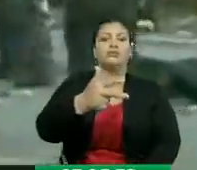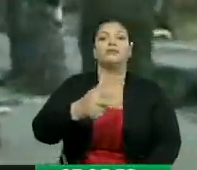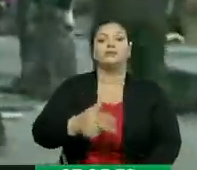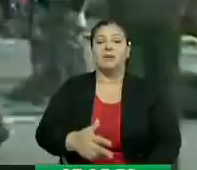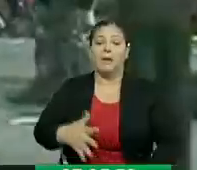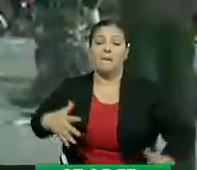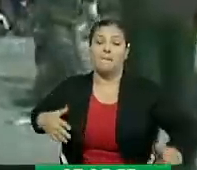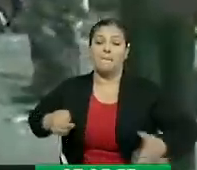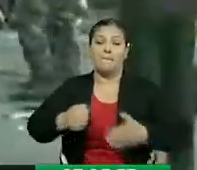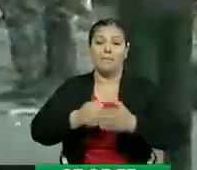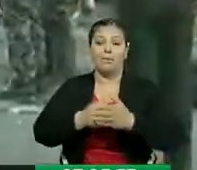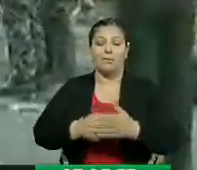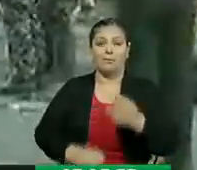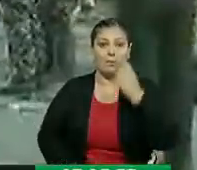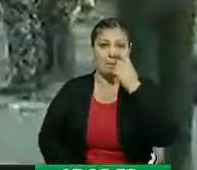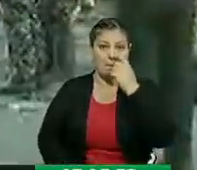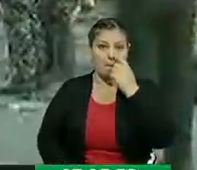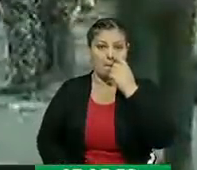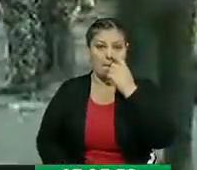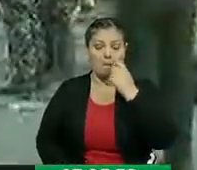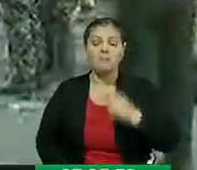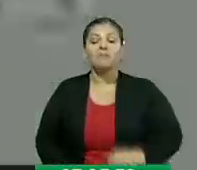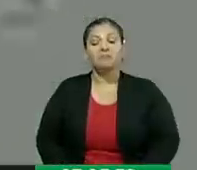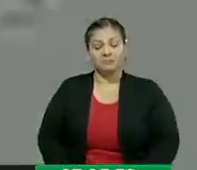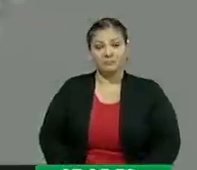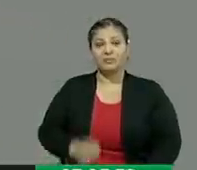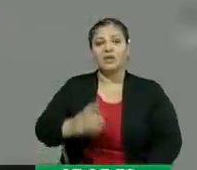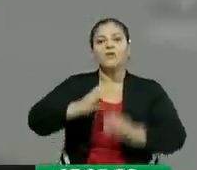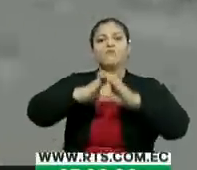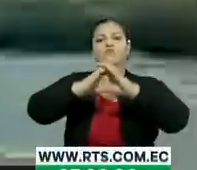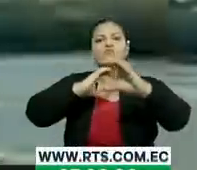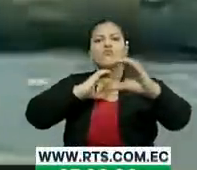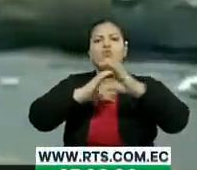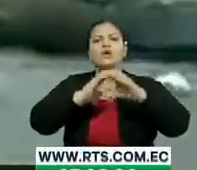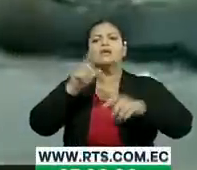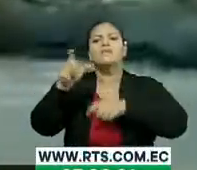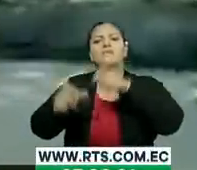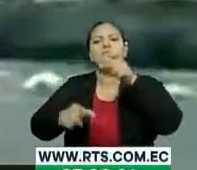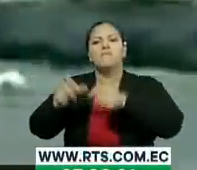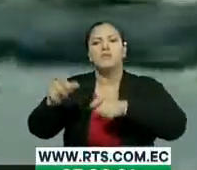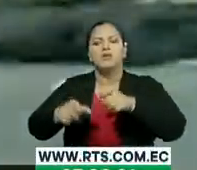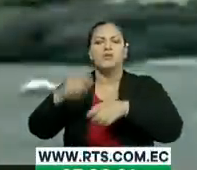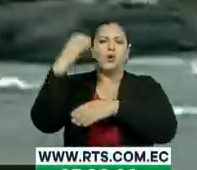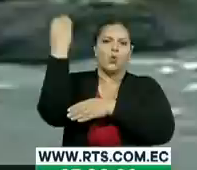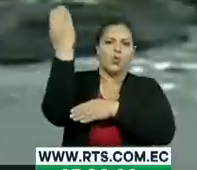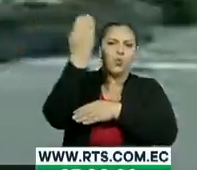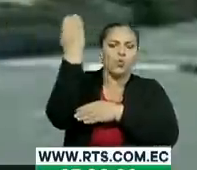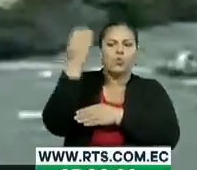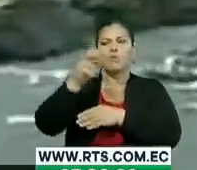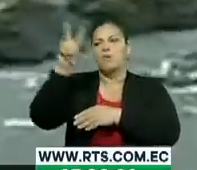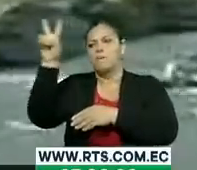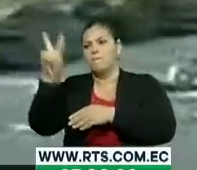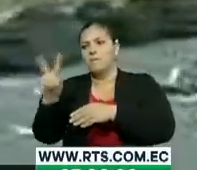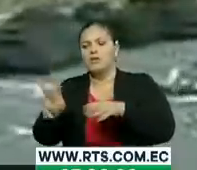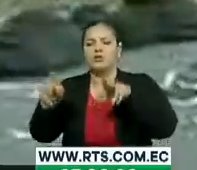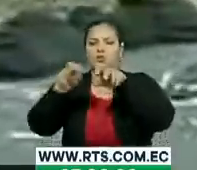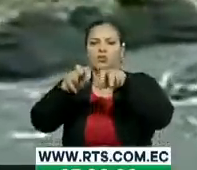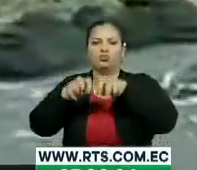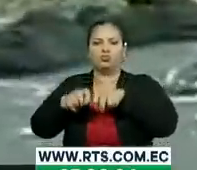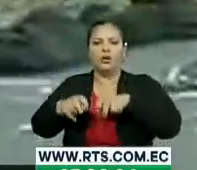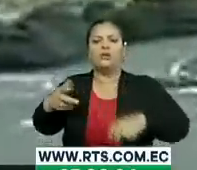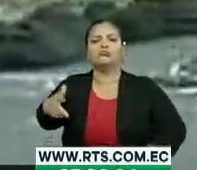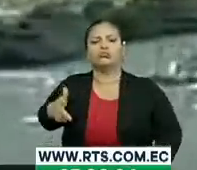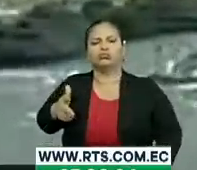información de nacionalidad venezolana, así como colombiana, lamentablemente se accidentó. Tenemos el reporte